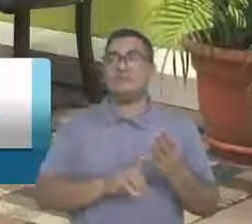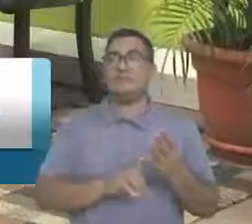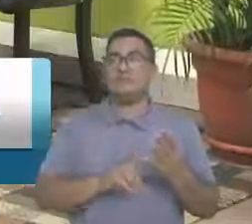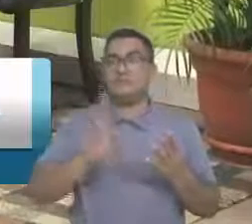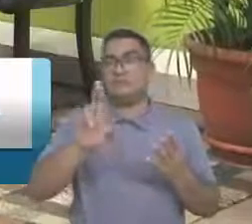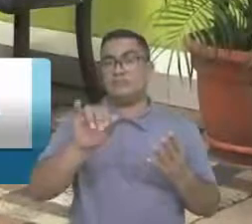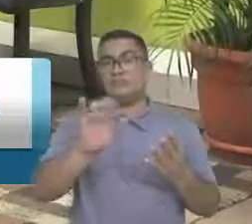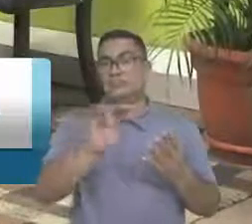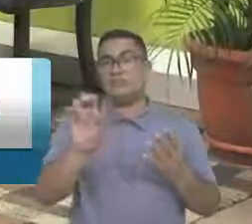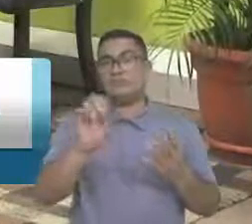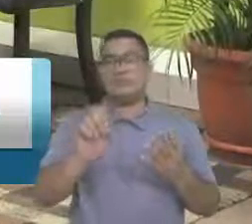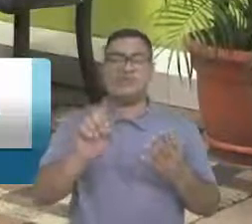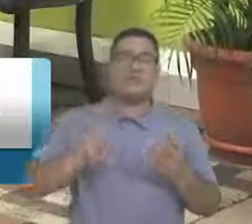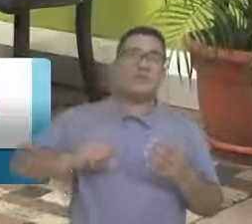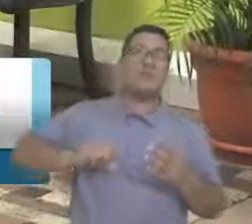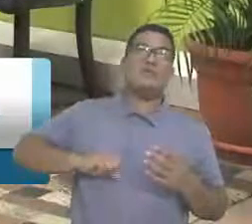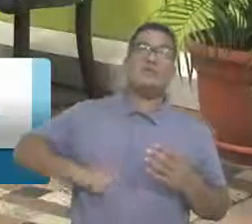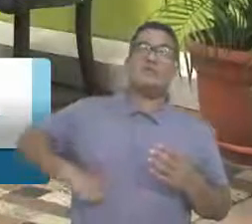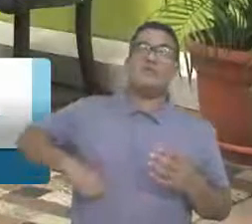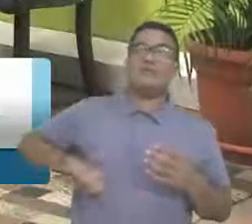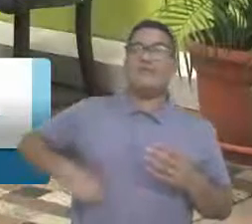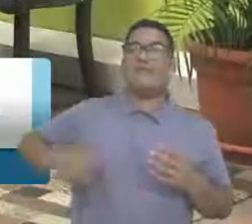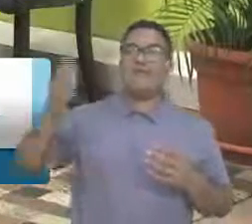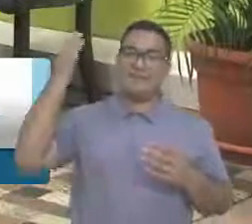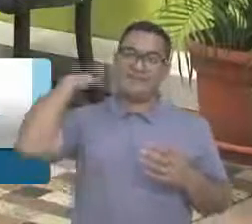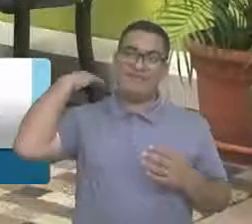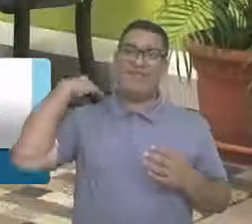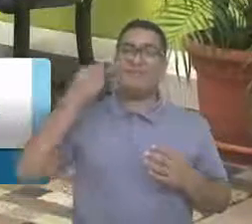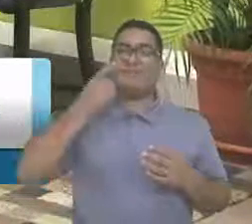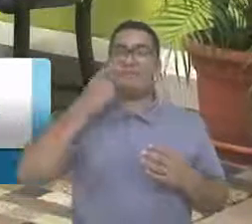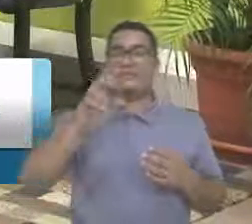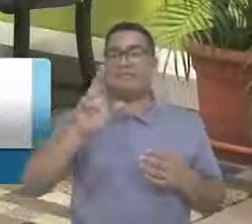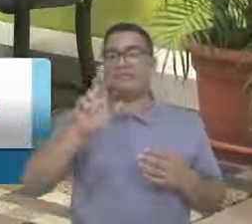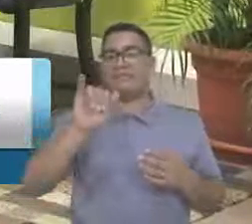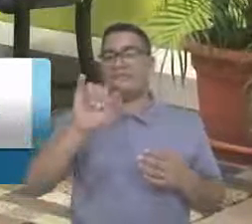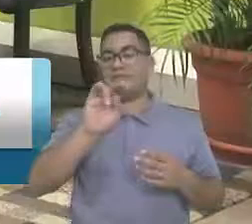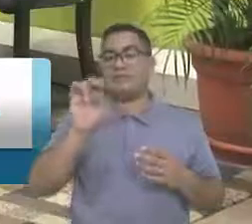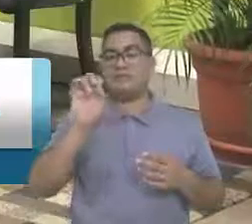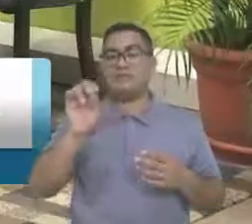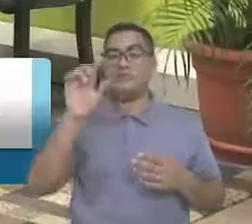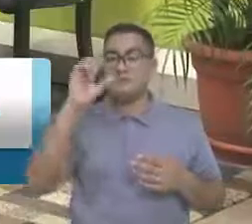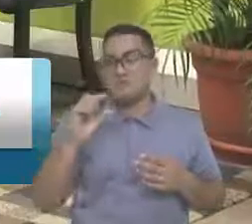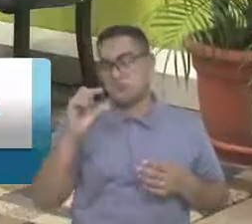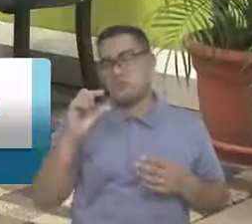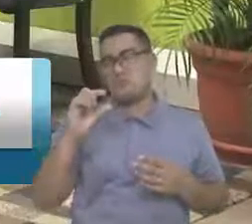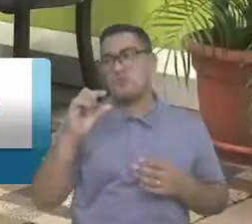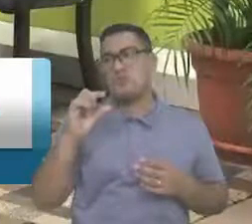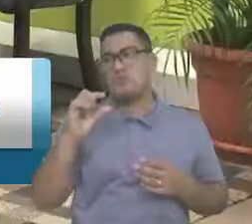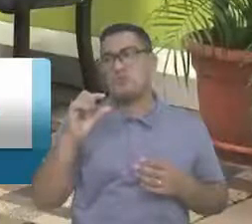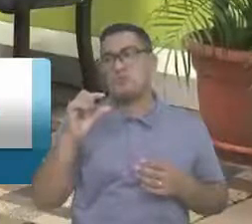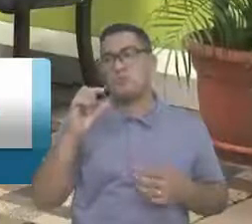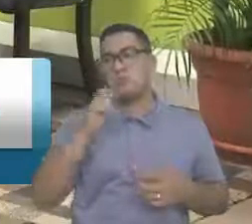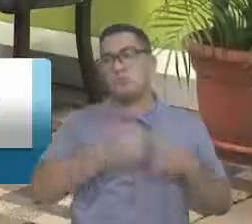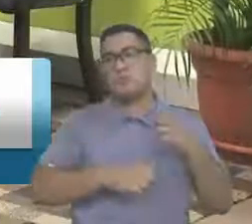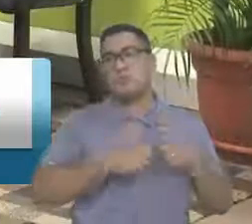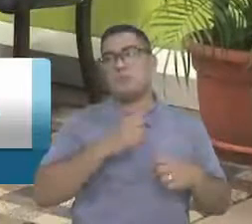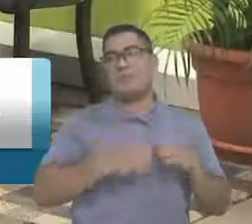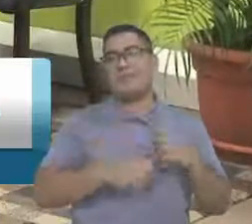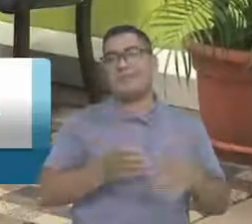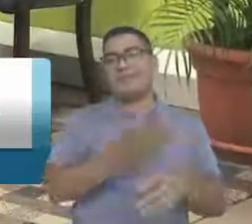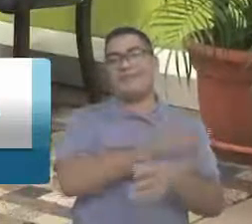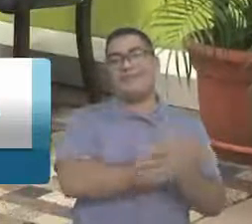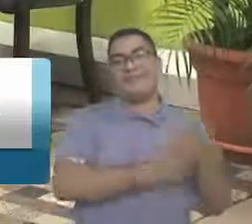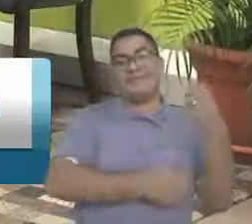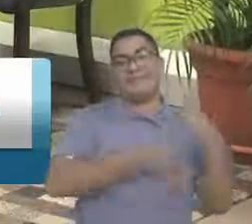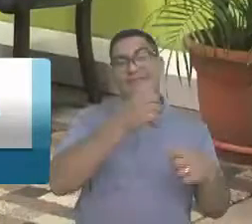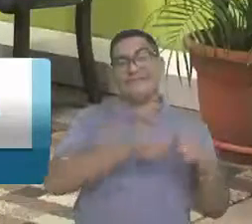de ultrasonido renal. Entonces, si nosotros tenemos un riñón pequeño, asociado a todos los otros datos clínicos que te he